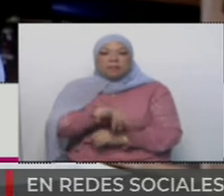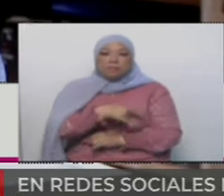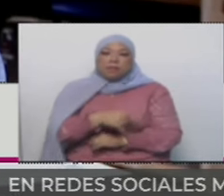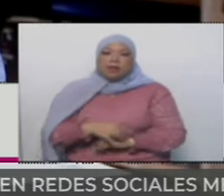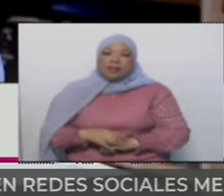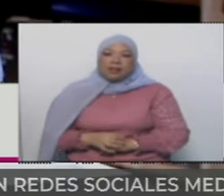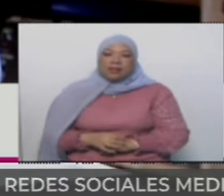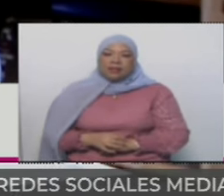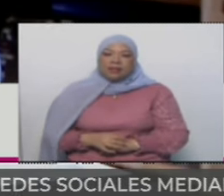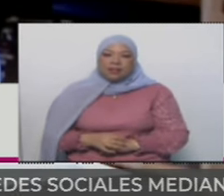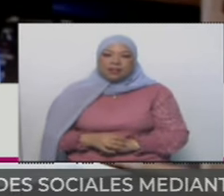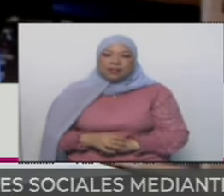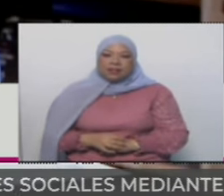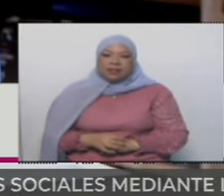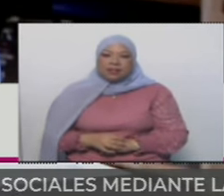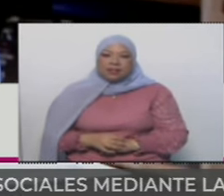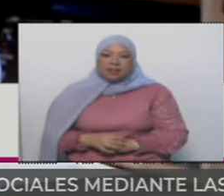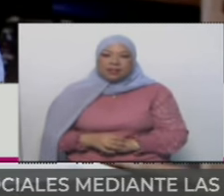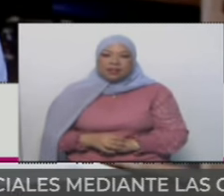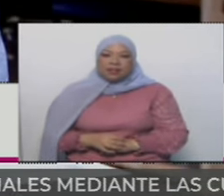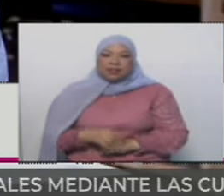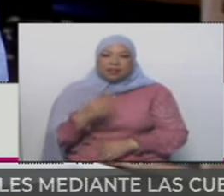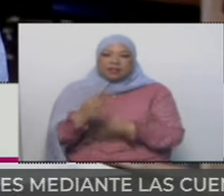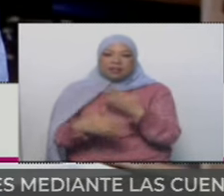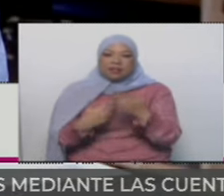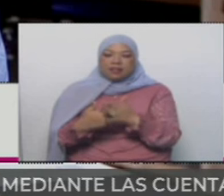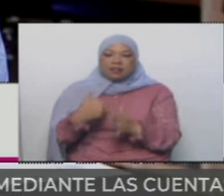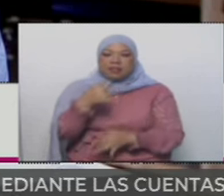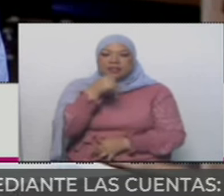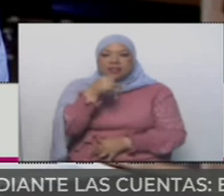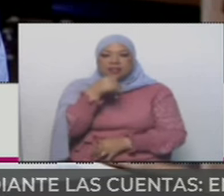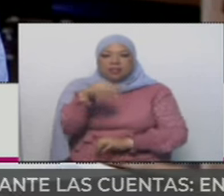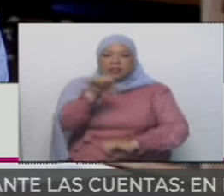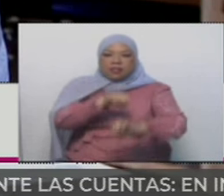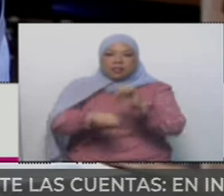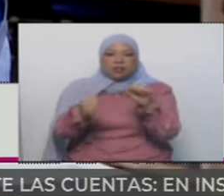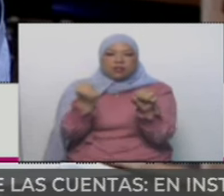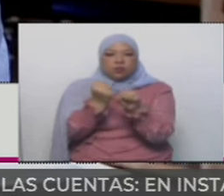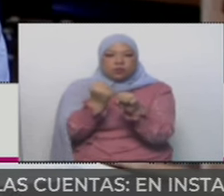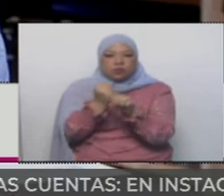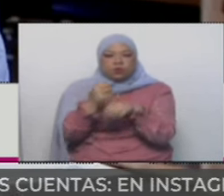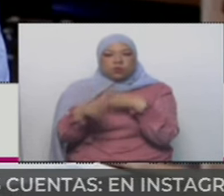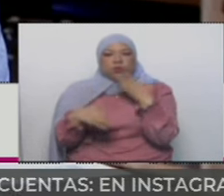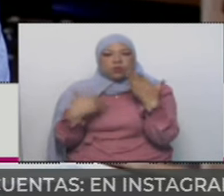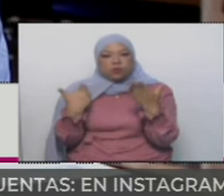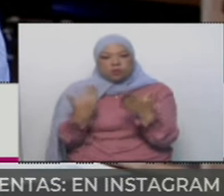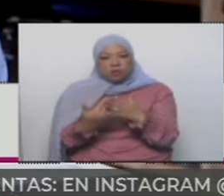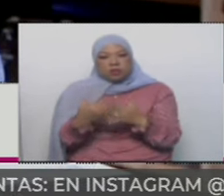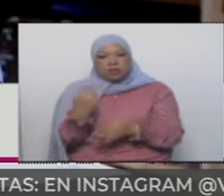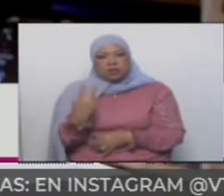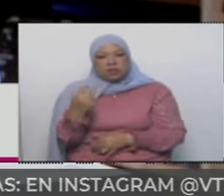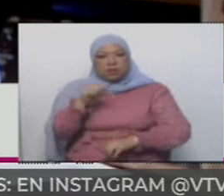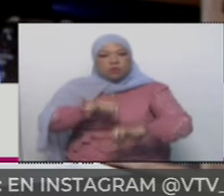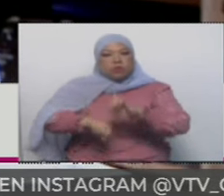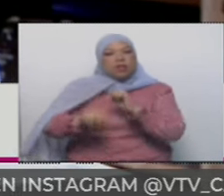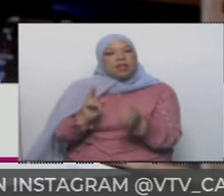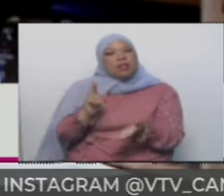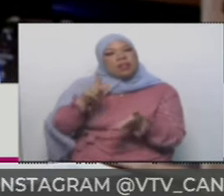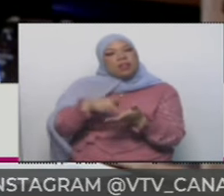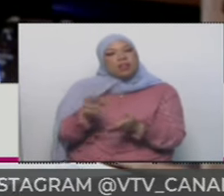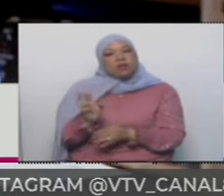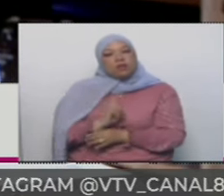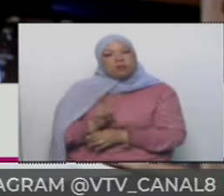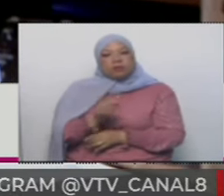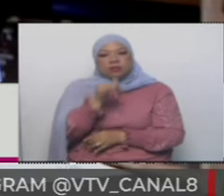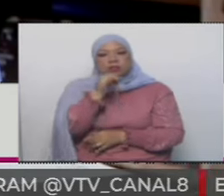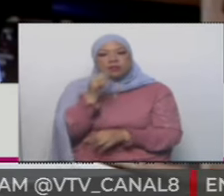El Frente Cultural y también el Frente de las Alianzas Estratégicas. Participé de manera